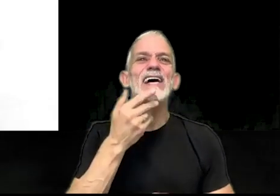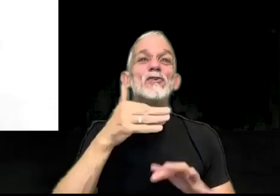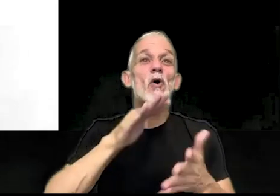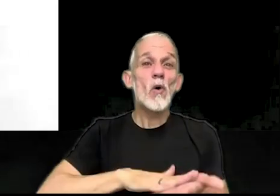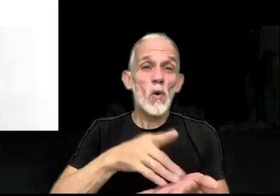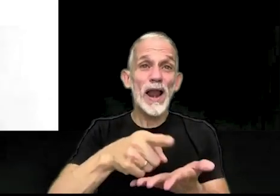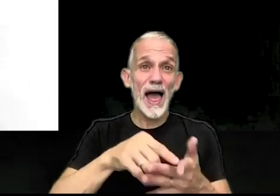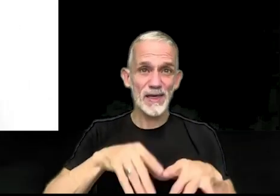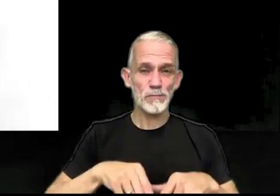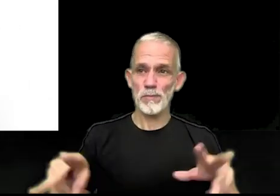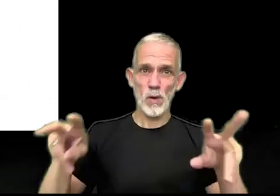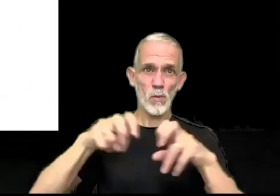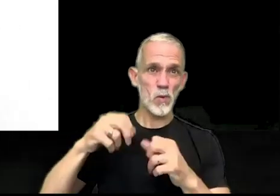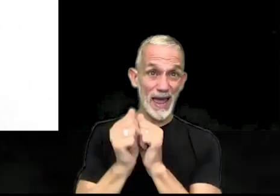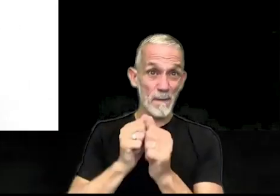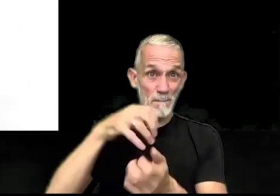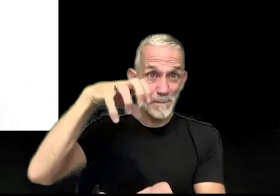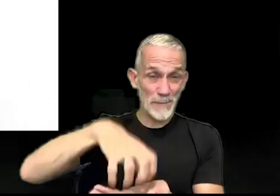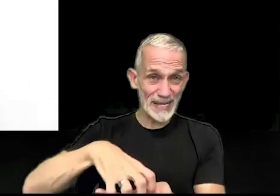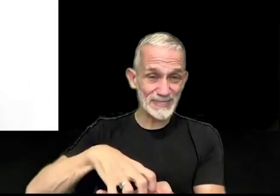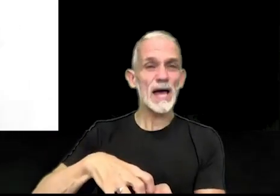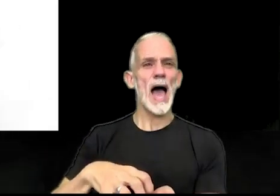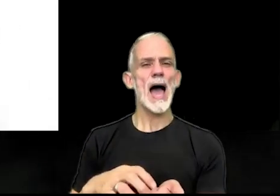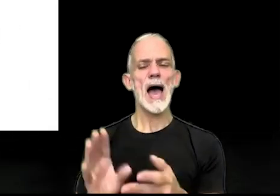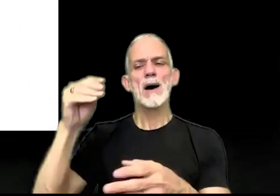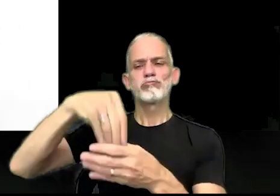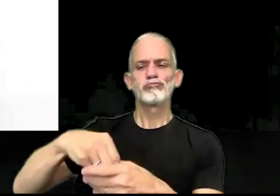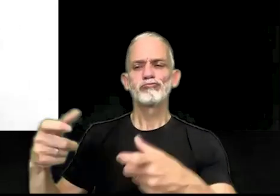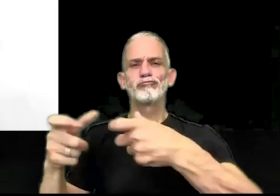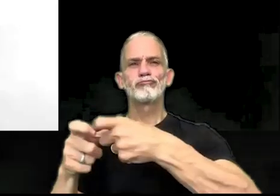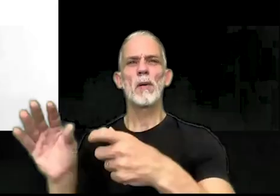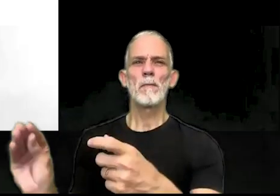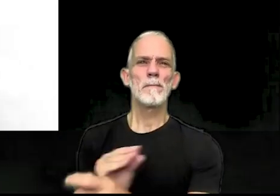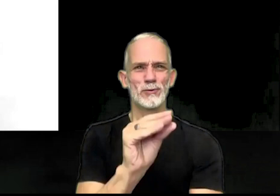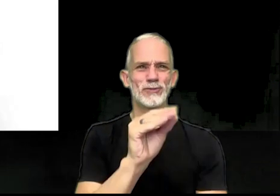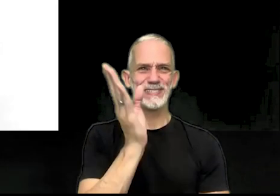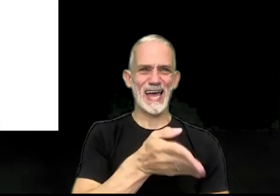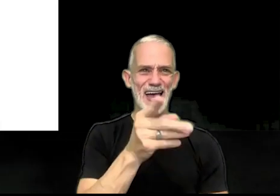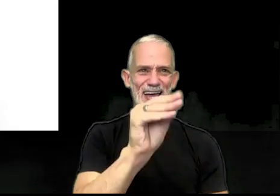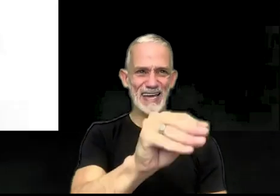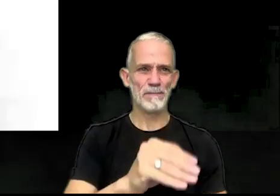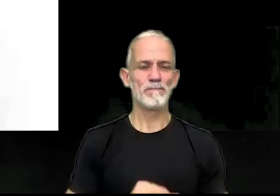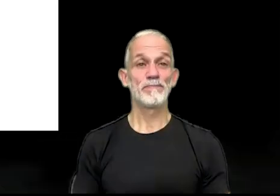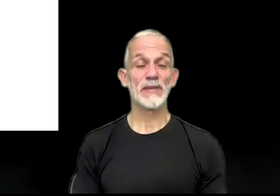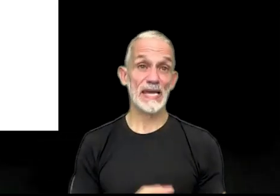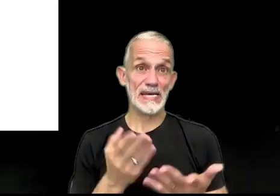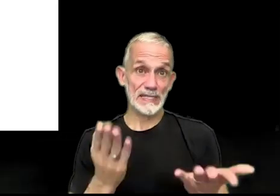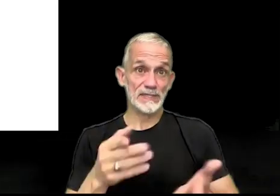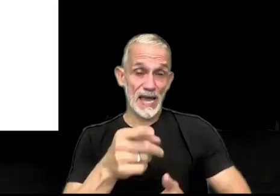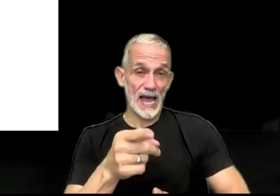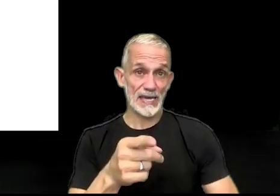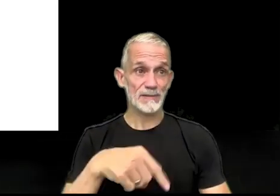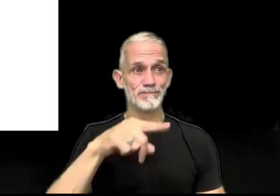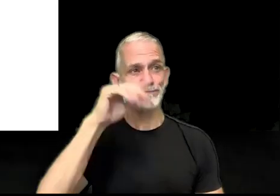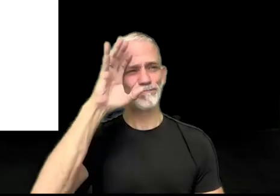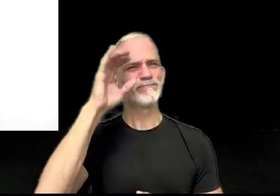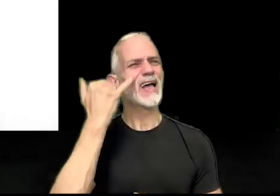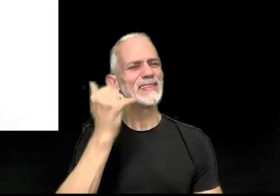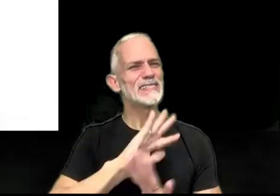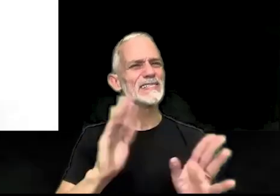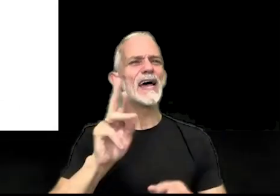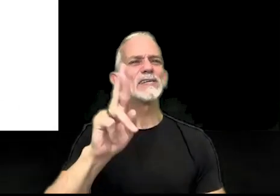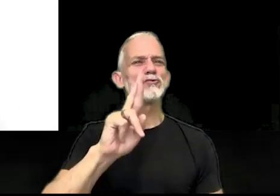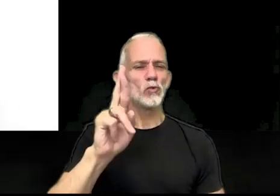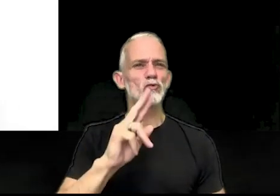declaración jurada como renta empresaria la participación social. En este caso, recordemos que ya lo decía